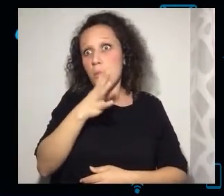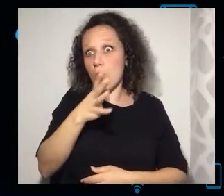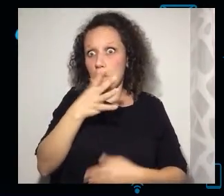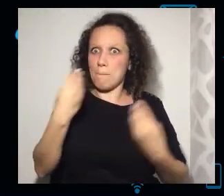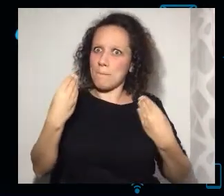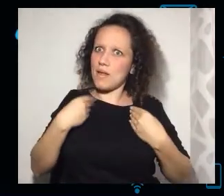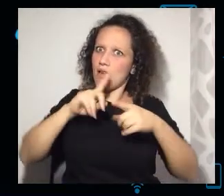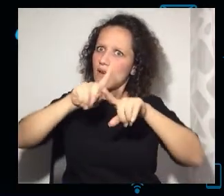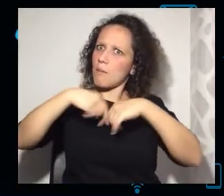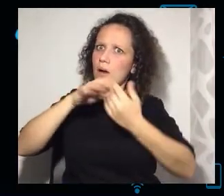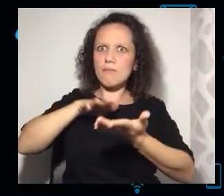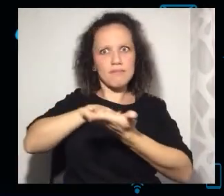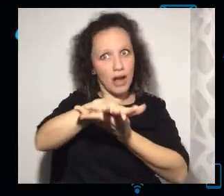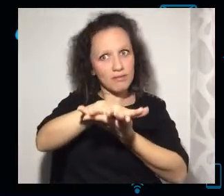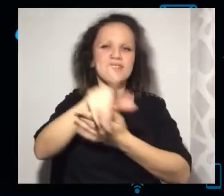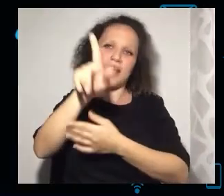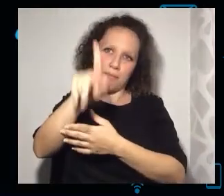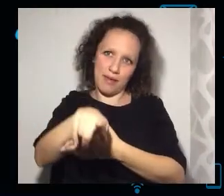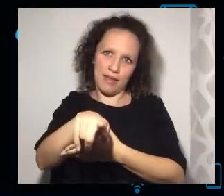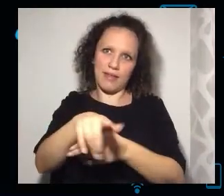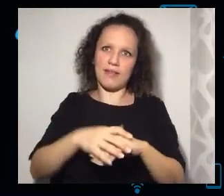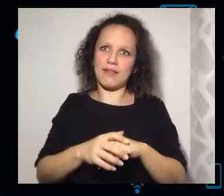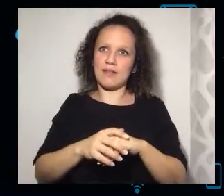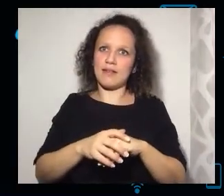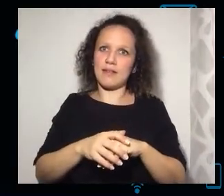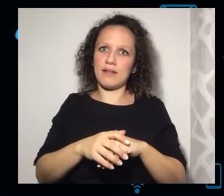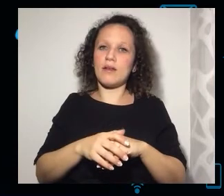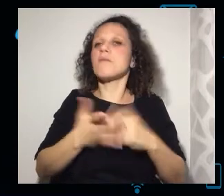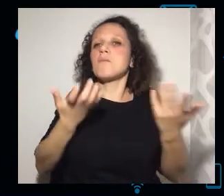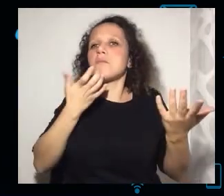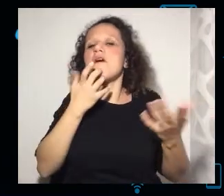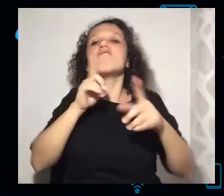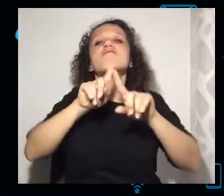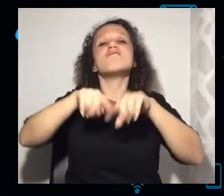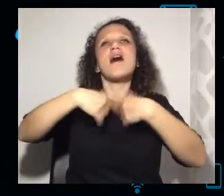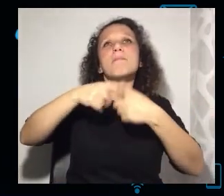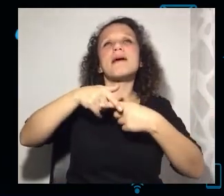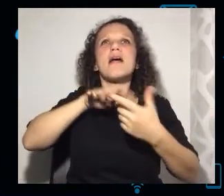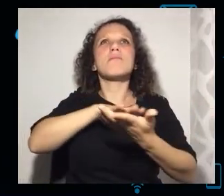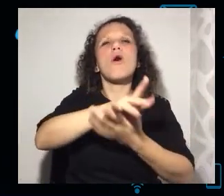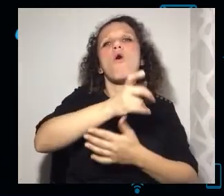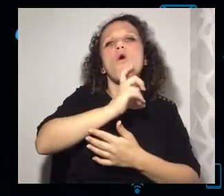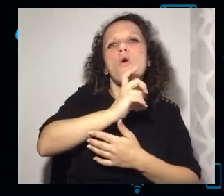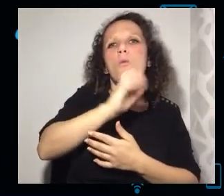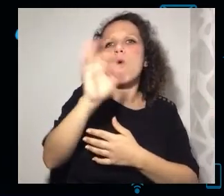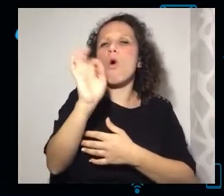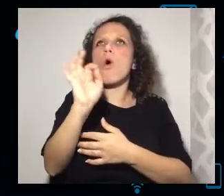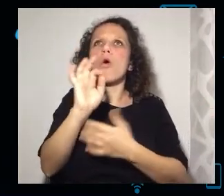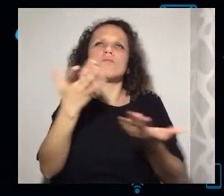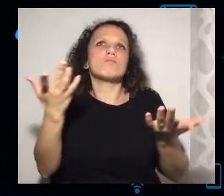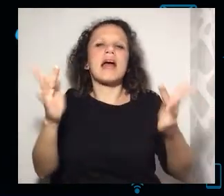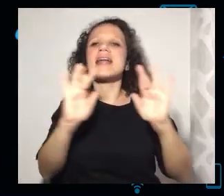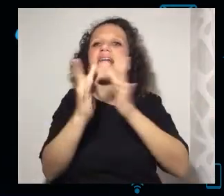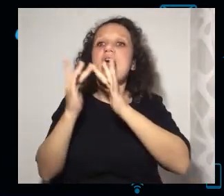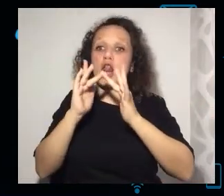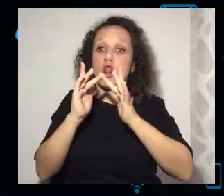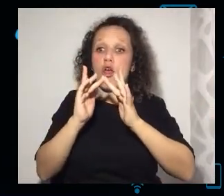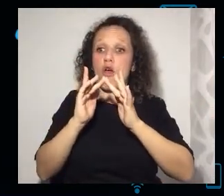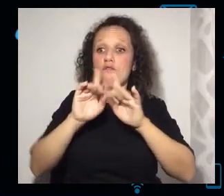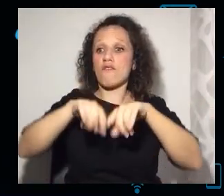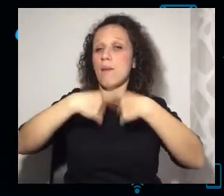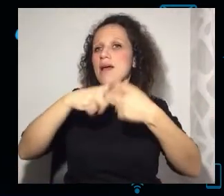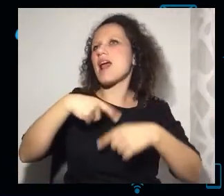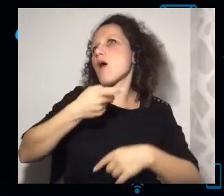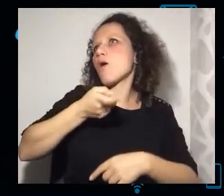pues en esa vida familiar como como nos entendemos como familia como entendemos nuestras propias relaciones como familia qué